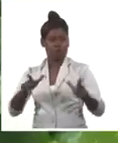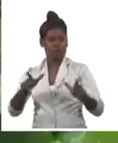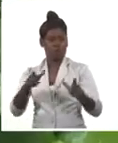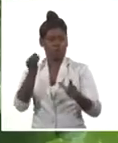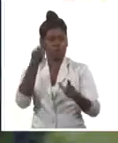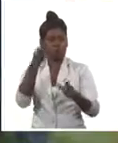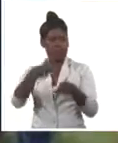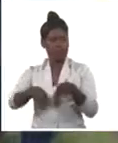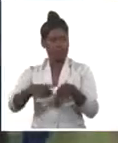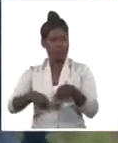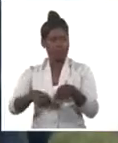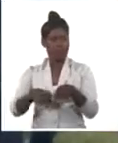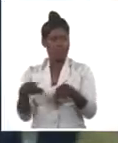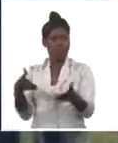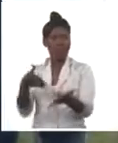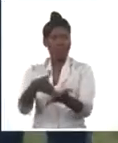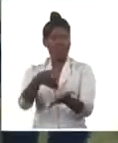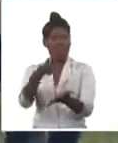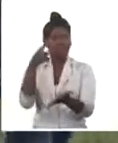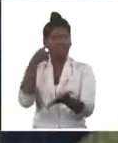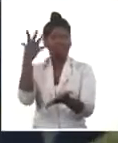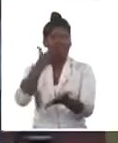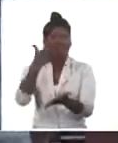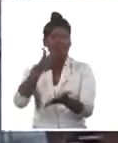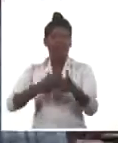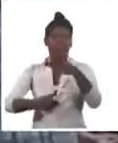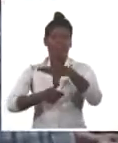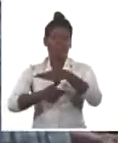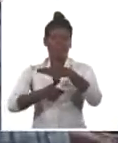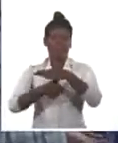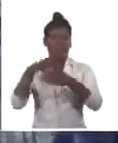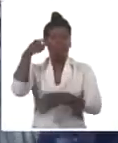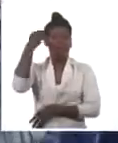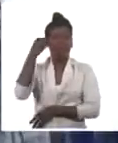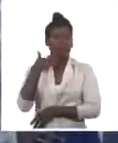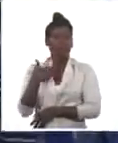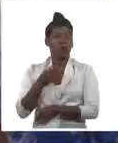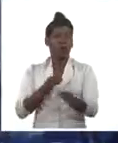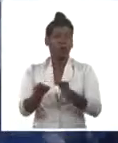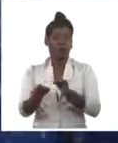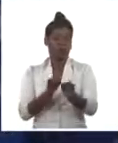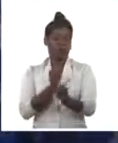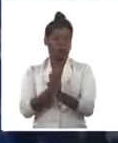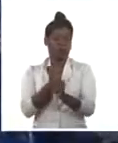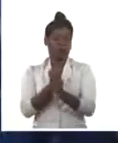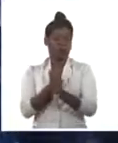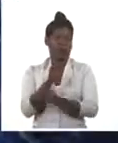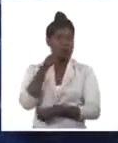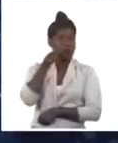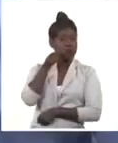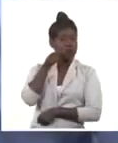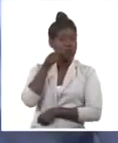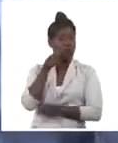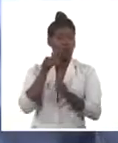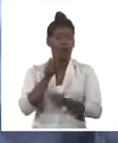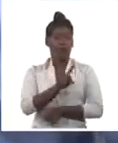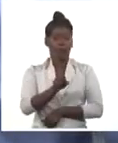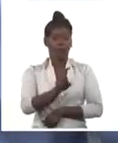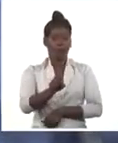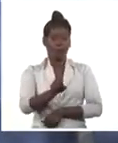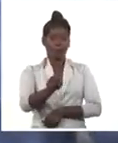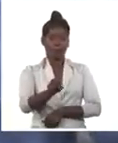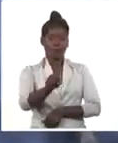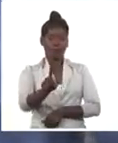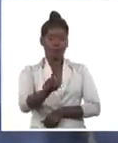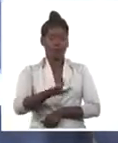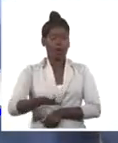Hasta esta área llegó el primer secretario del Comité Central del Partido y presidente de la República de Cuba, Miguel Díaz-Canel Bermúdez. En